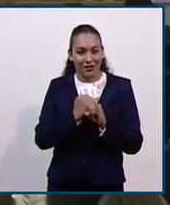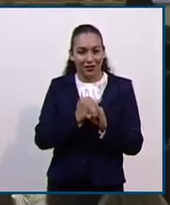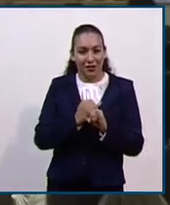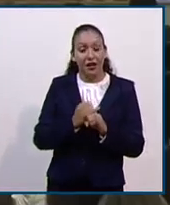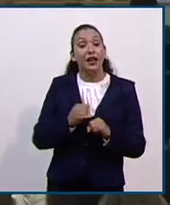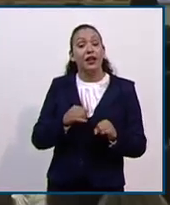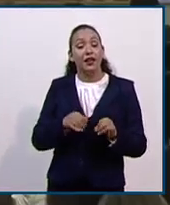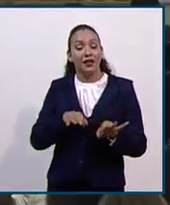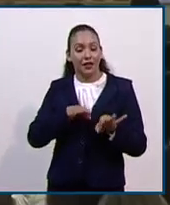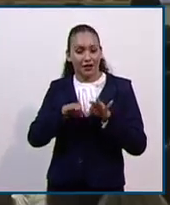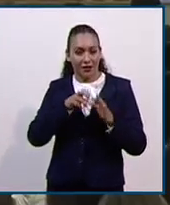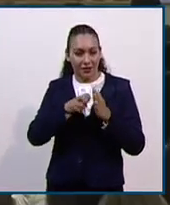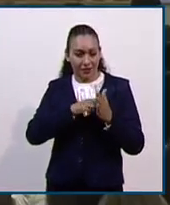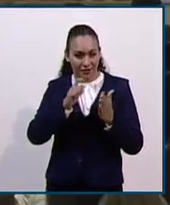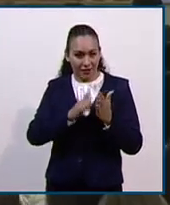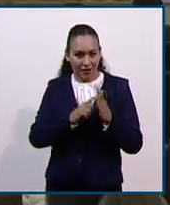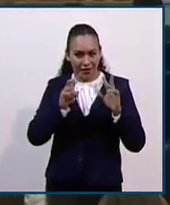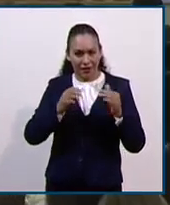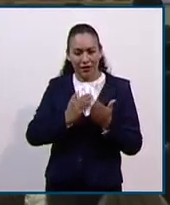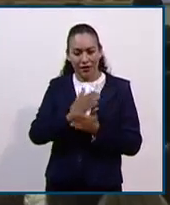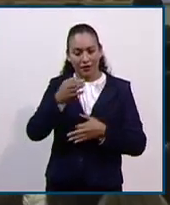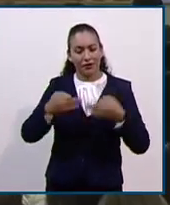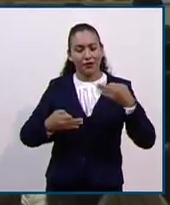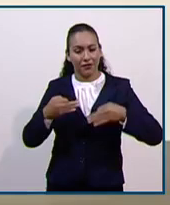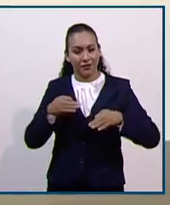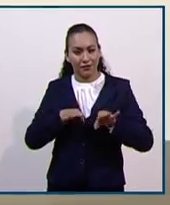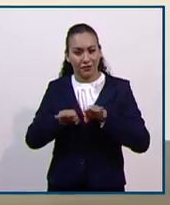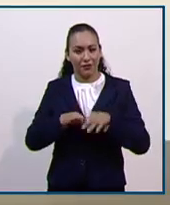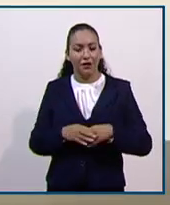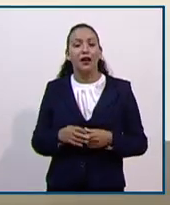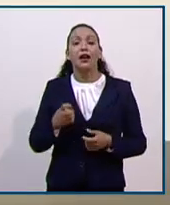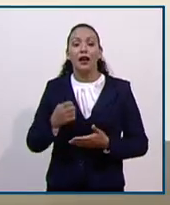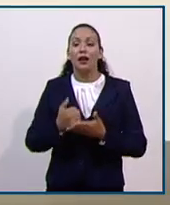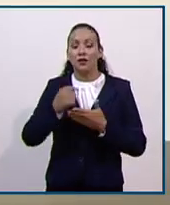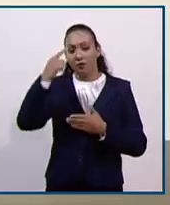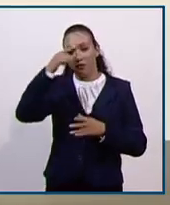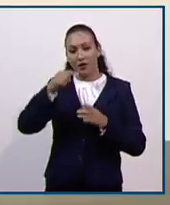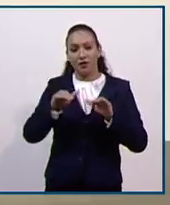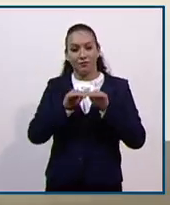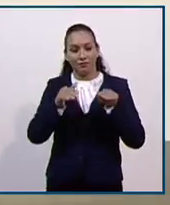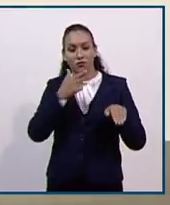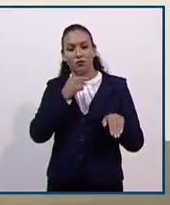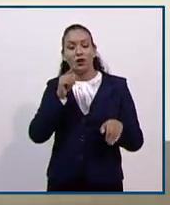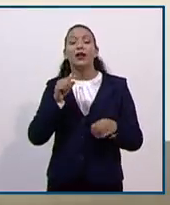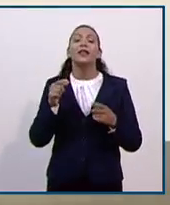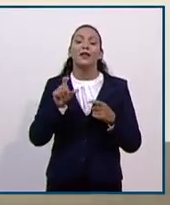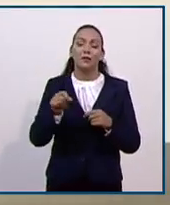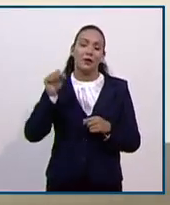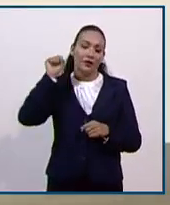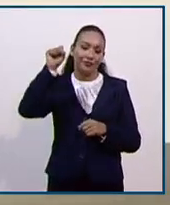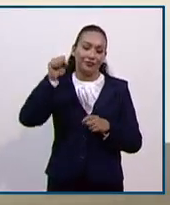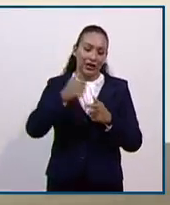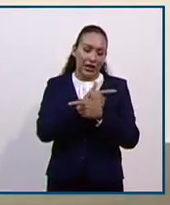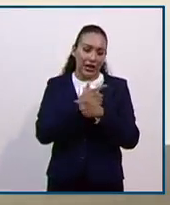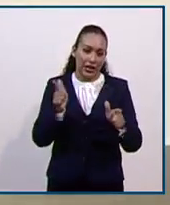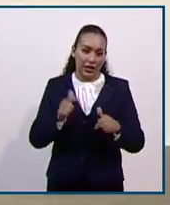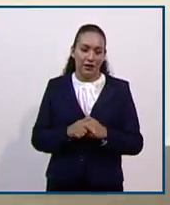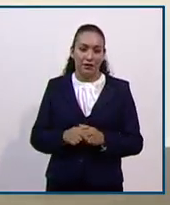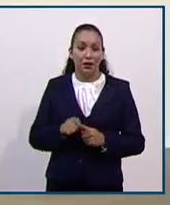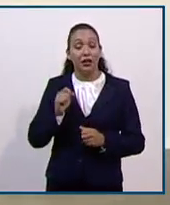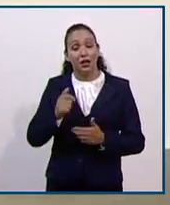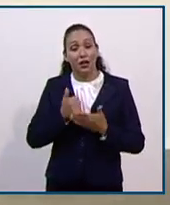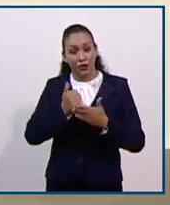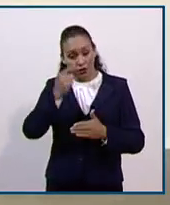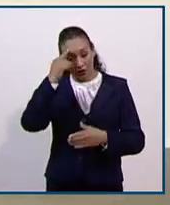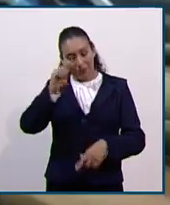que la reciente reforma en materia de justicia laboral ha garantizado la democracia y libertad sindical, además de prever la conciliación